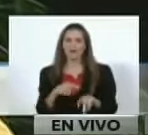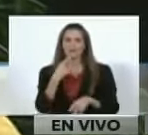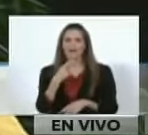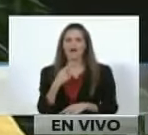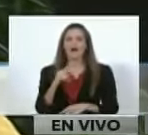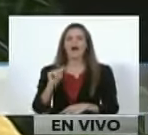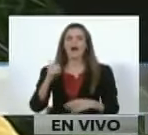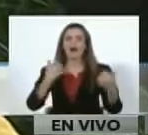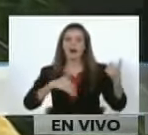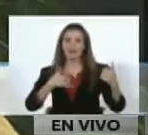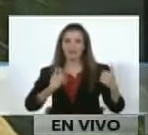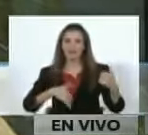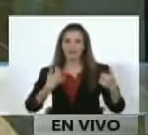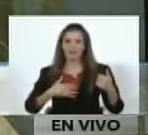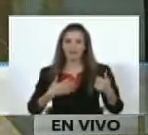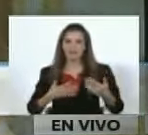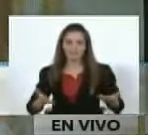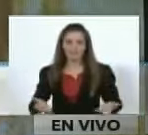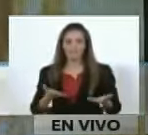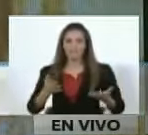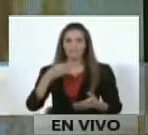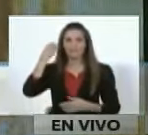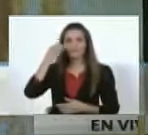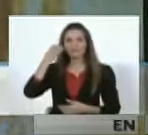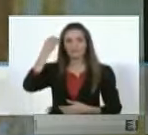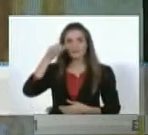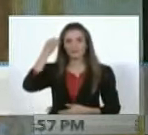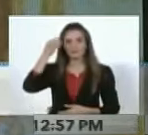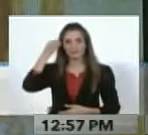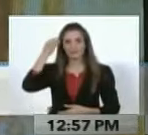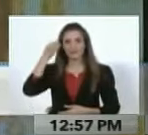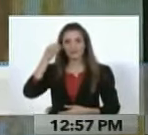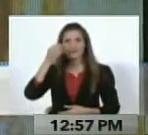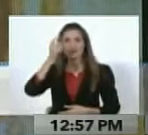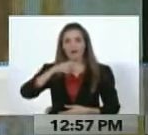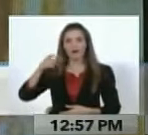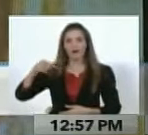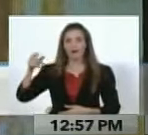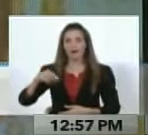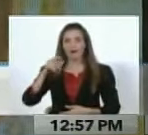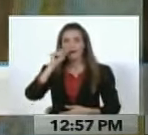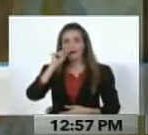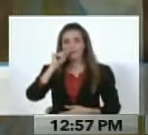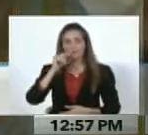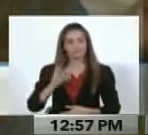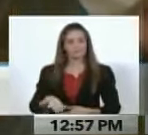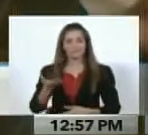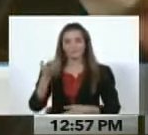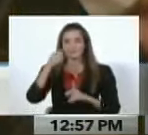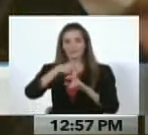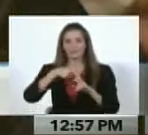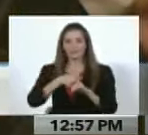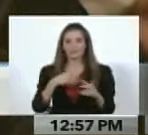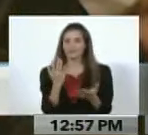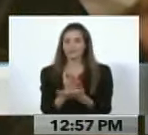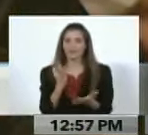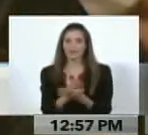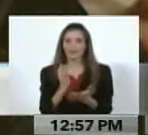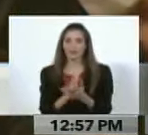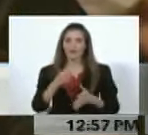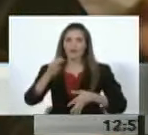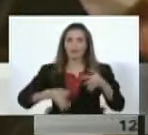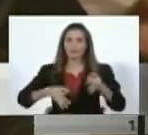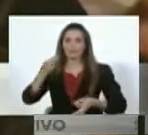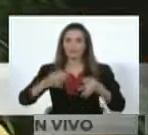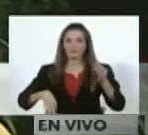Primera, revitalizar los pensamientos de esos hombres grandes que lucharon siempre por la